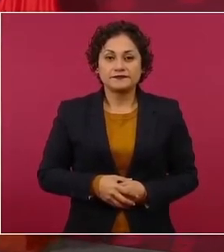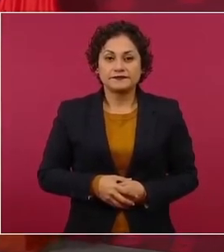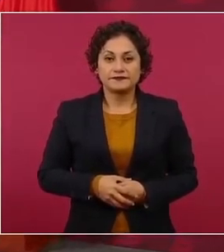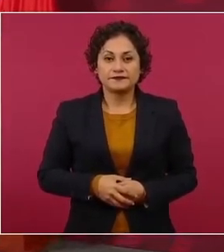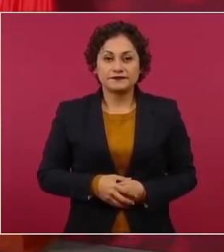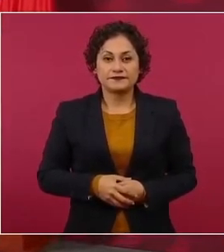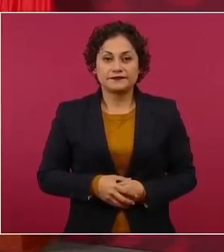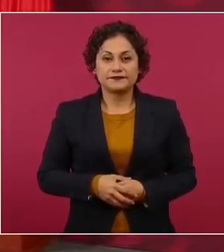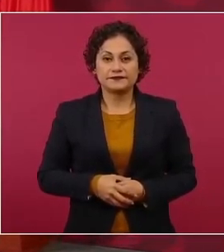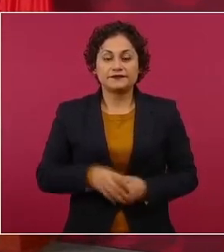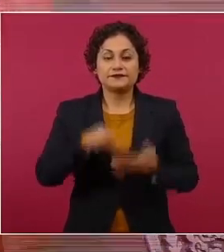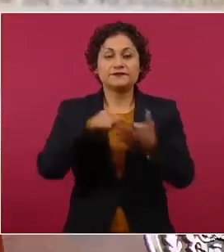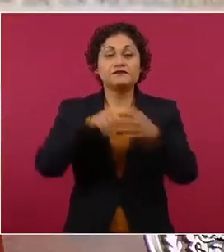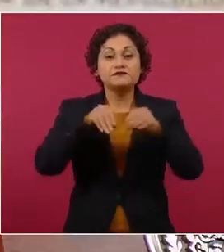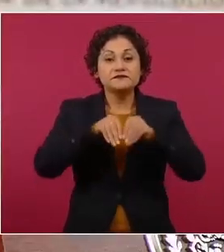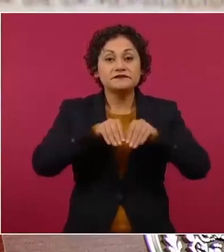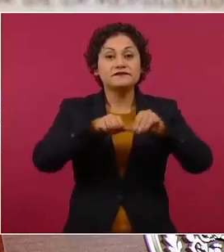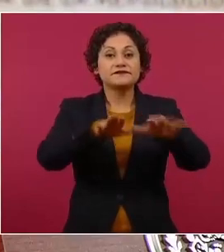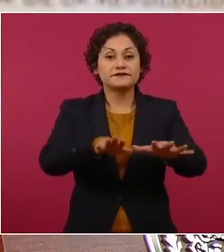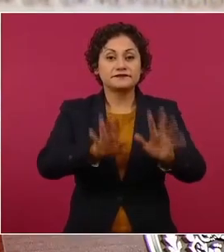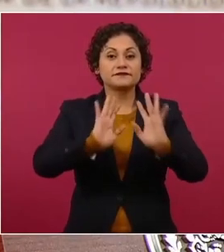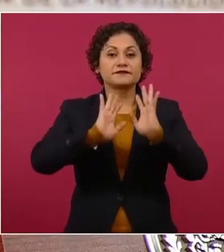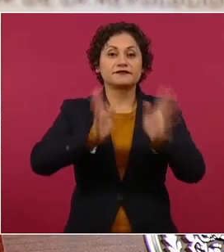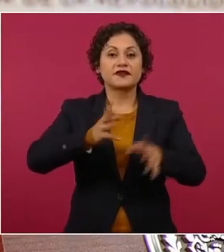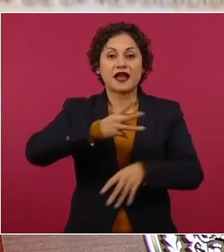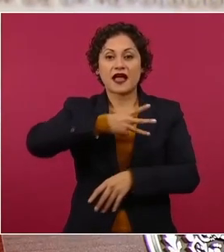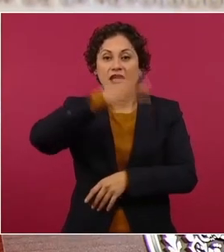una visa allá en España.